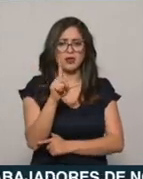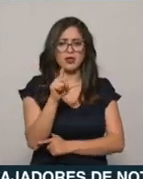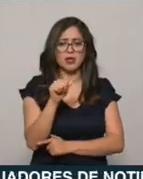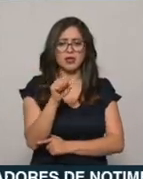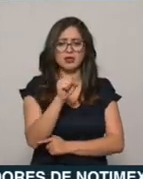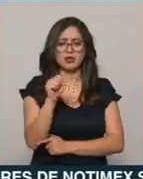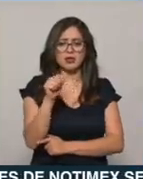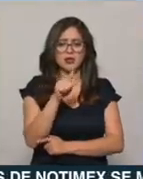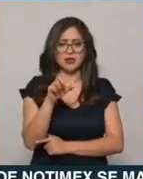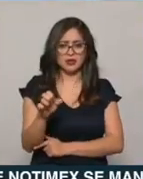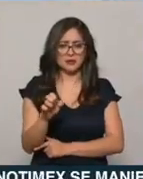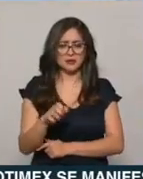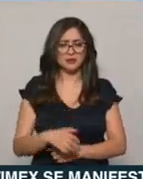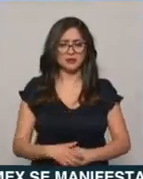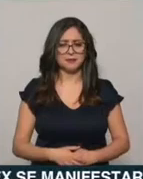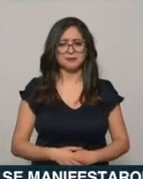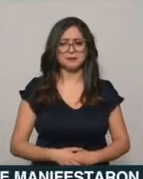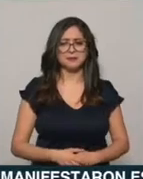de Capital 21.